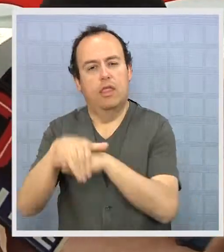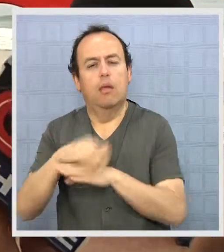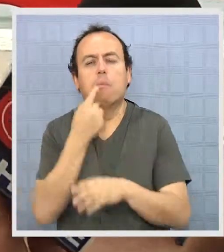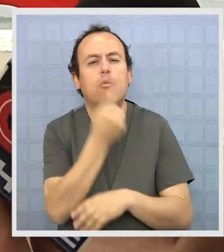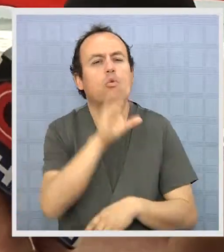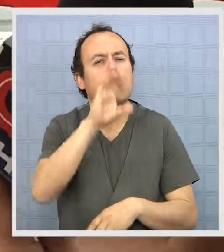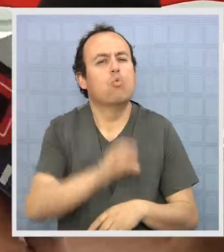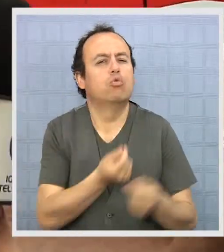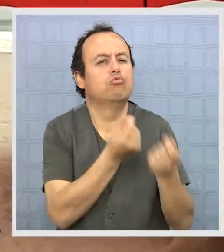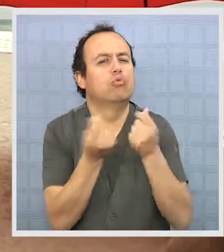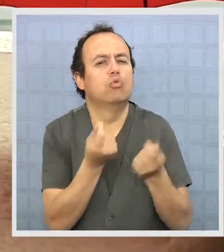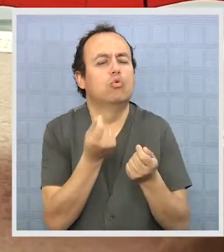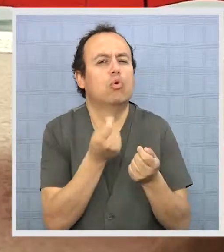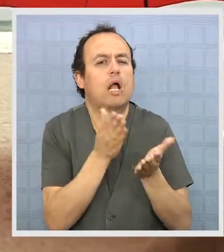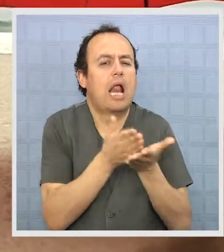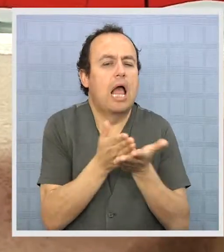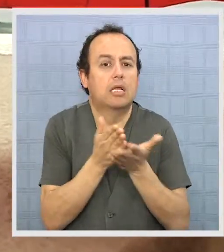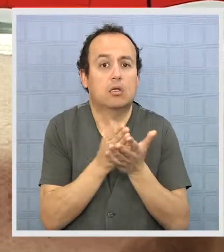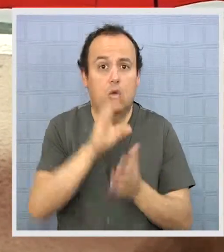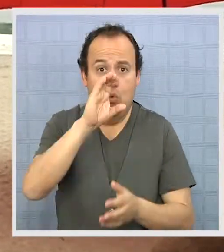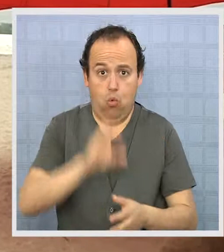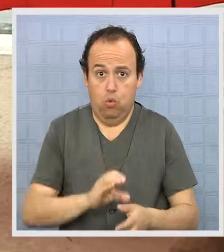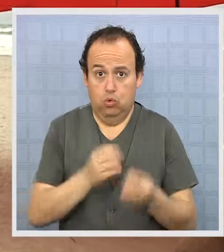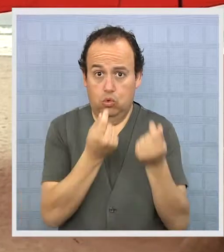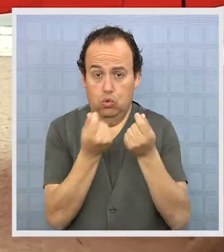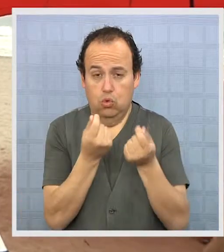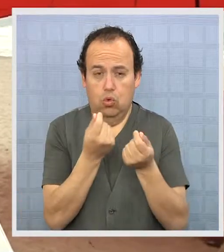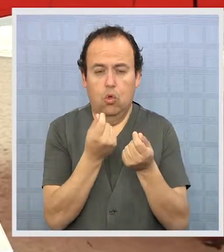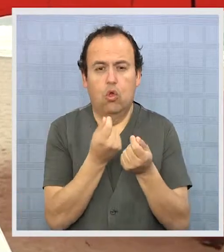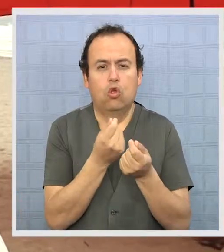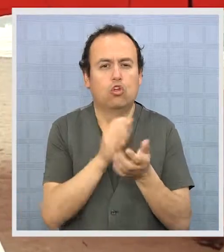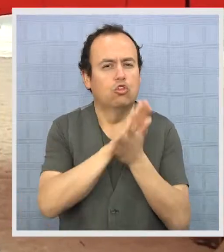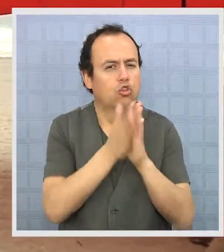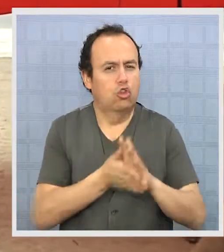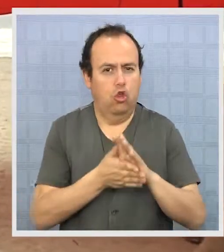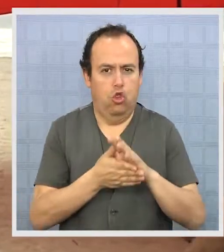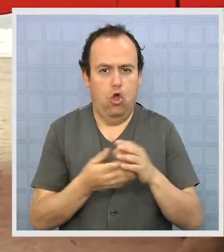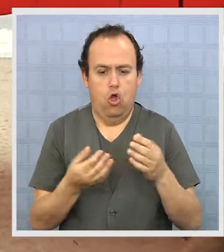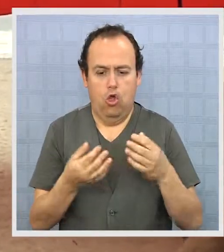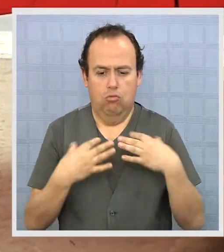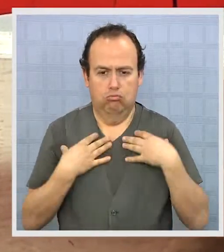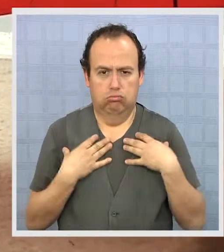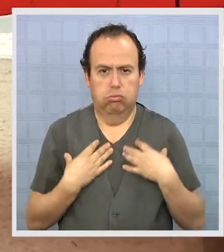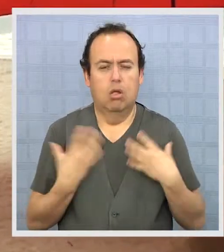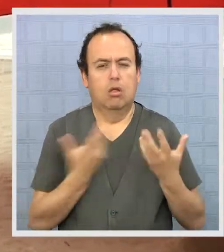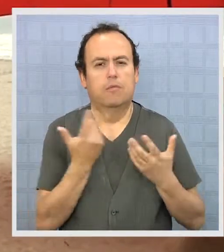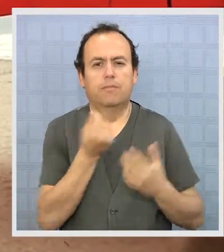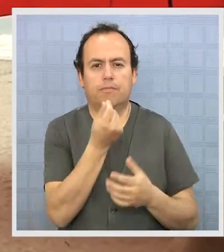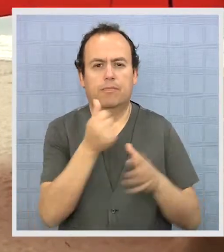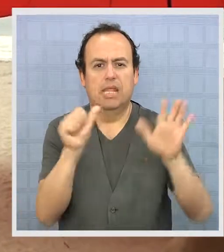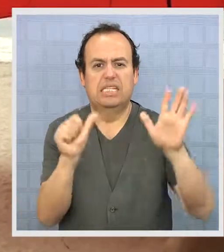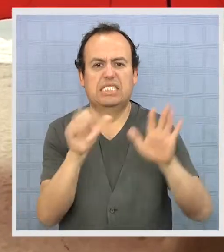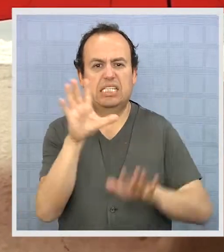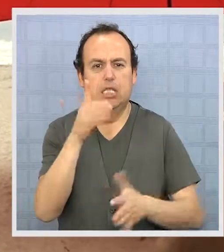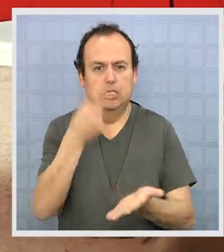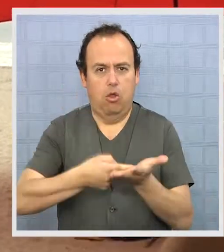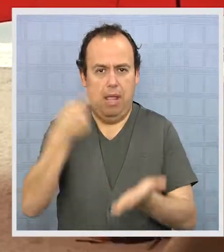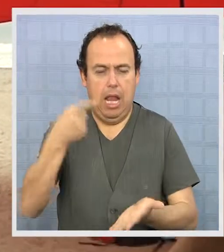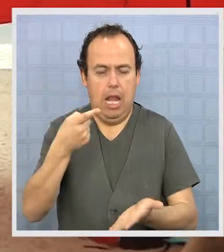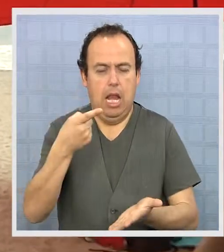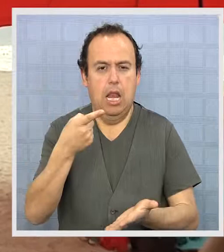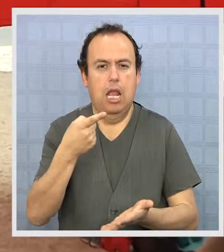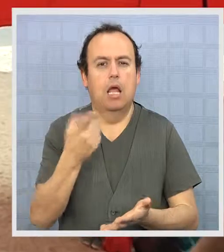hacer un curso cuántas clases incluye bueno el curso incluye lo que son todo el equipamiento tiene un costo 265 mil pesos